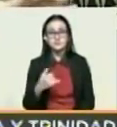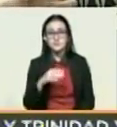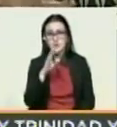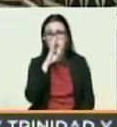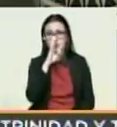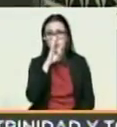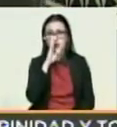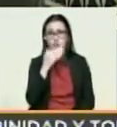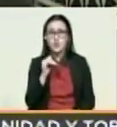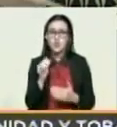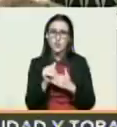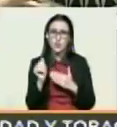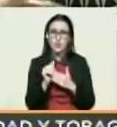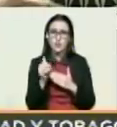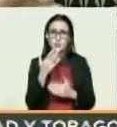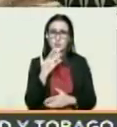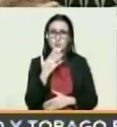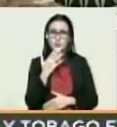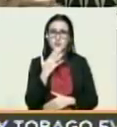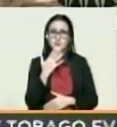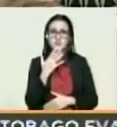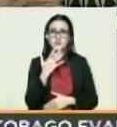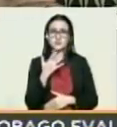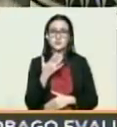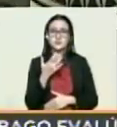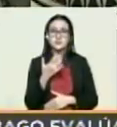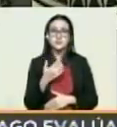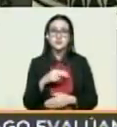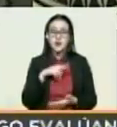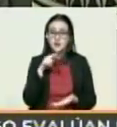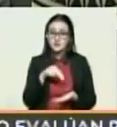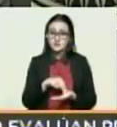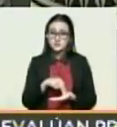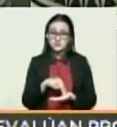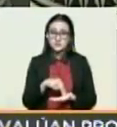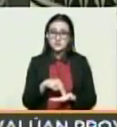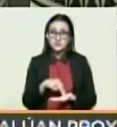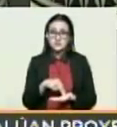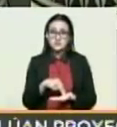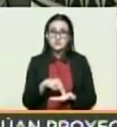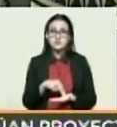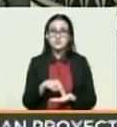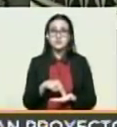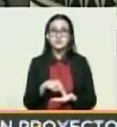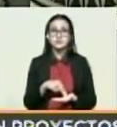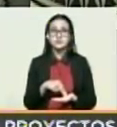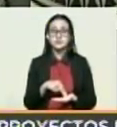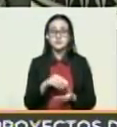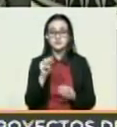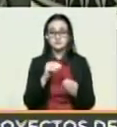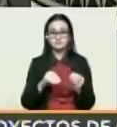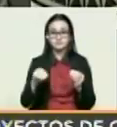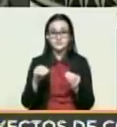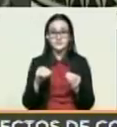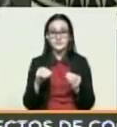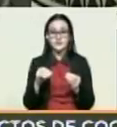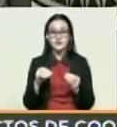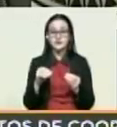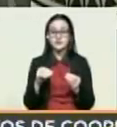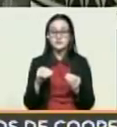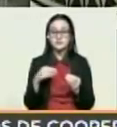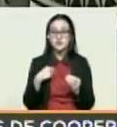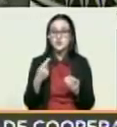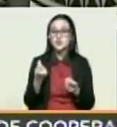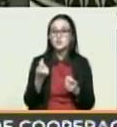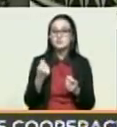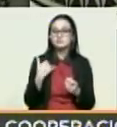divisas en el sistema financiero nacional usted lo que tiene que colocar una postura de oferta de visa ante el lyon